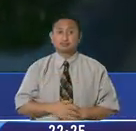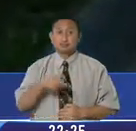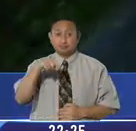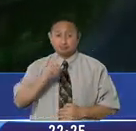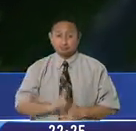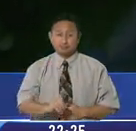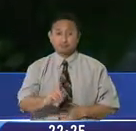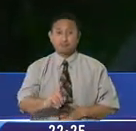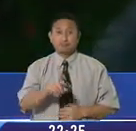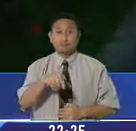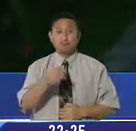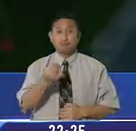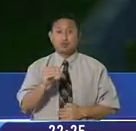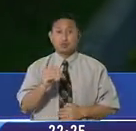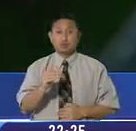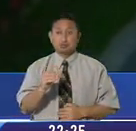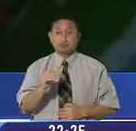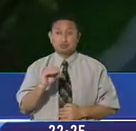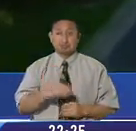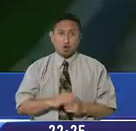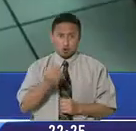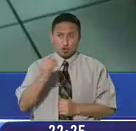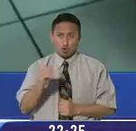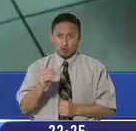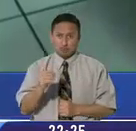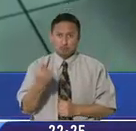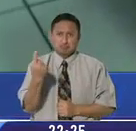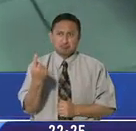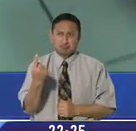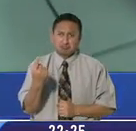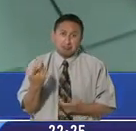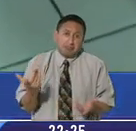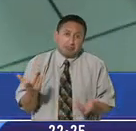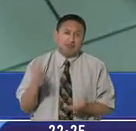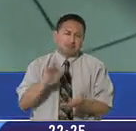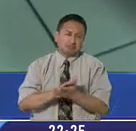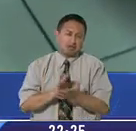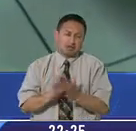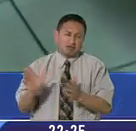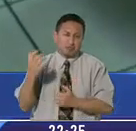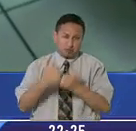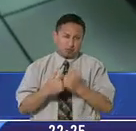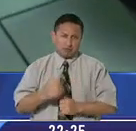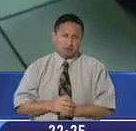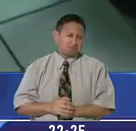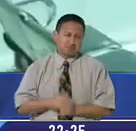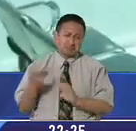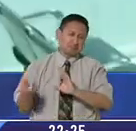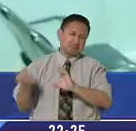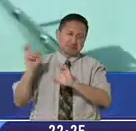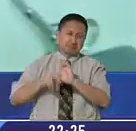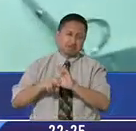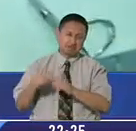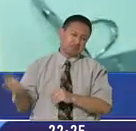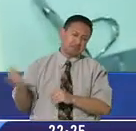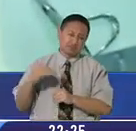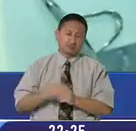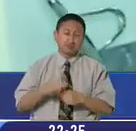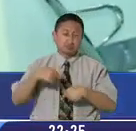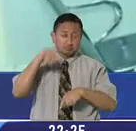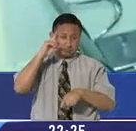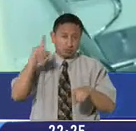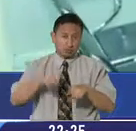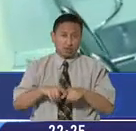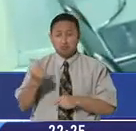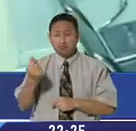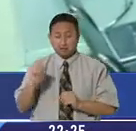topó con aquel chiquillo y al verlo muy joven y solo, no se le ocurrió que pudiera representar peligro y por ello hasta pactaron una